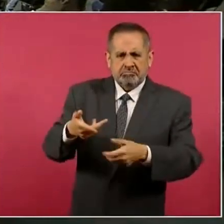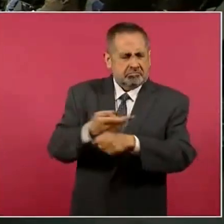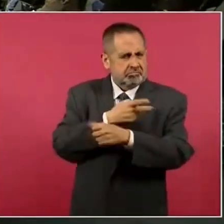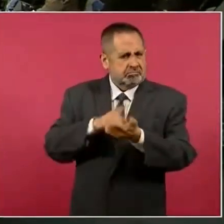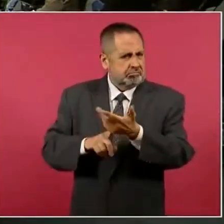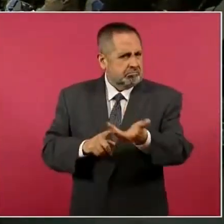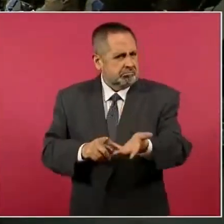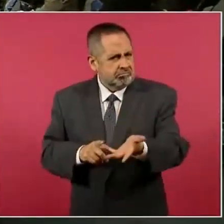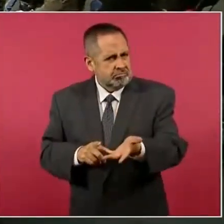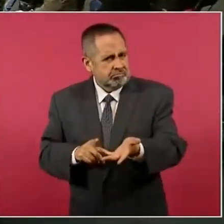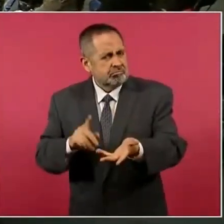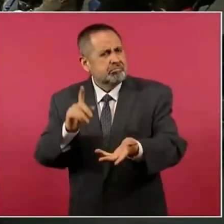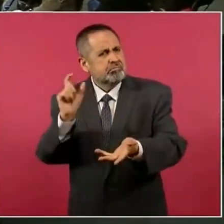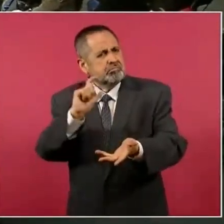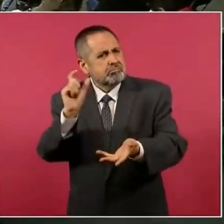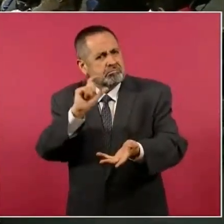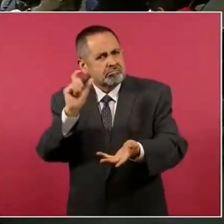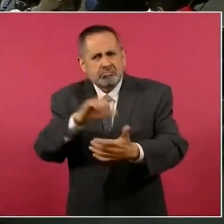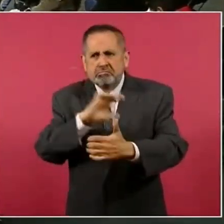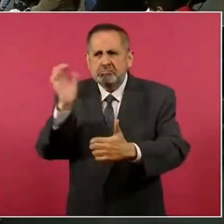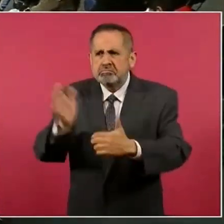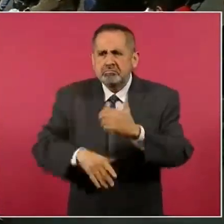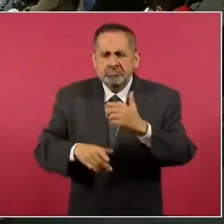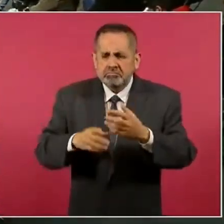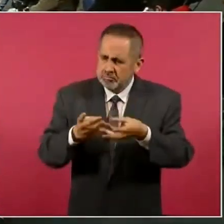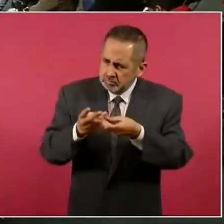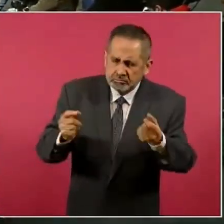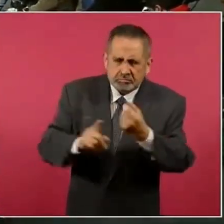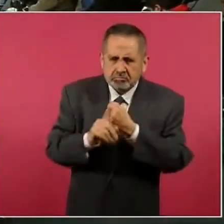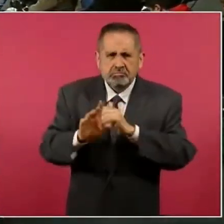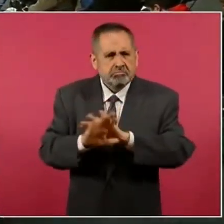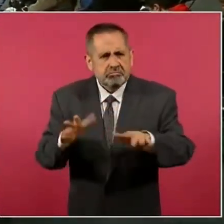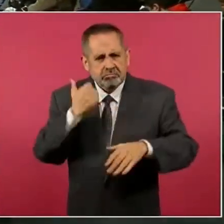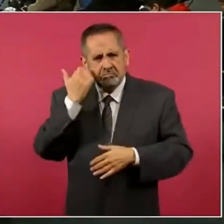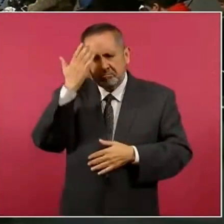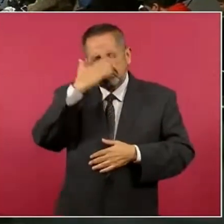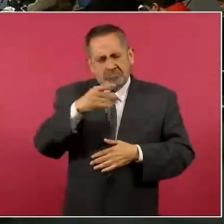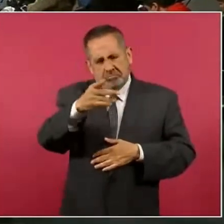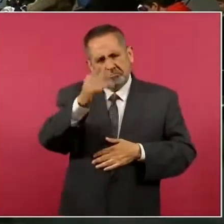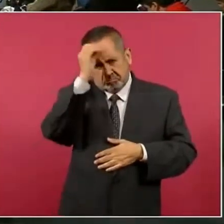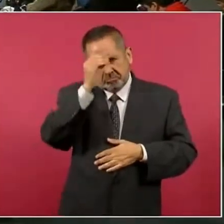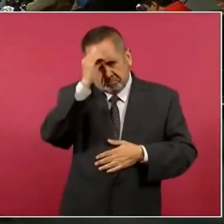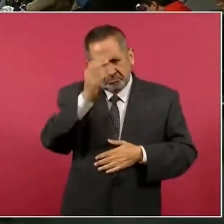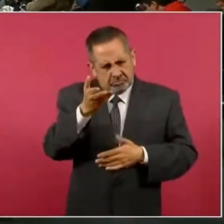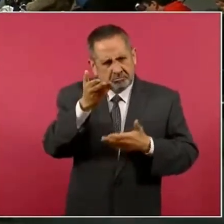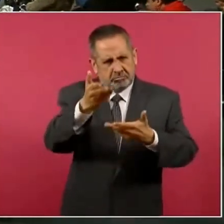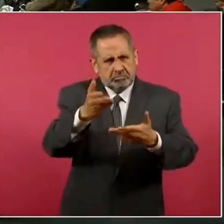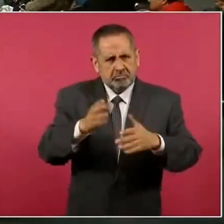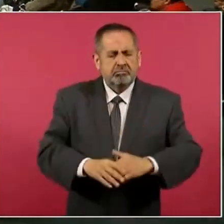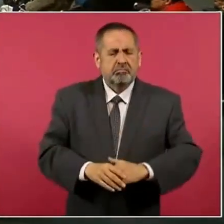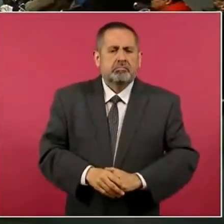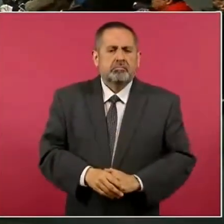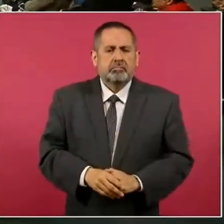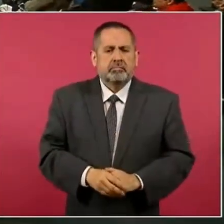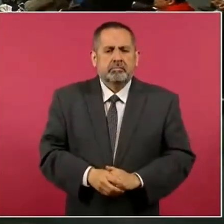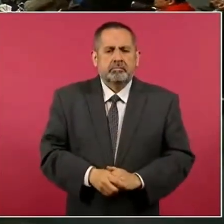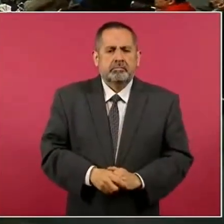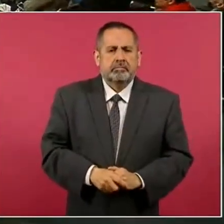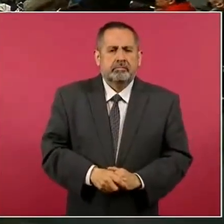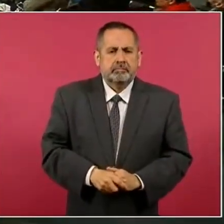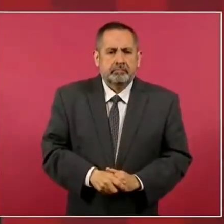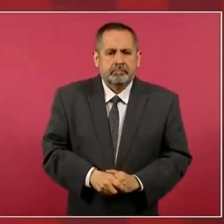no sabemos en qué va a terminar. Y me gustaría saber su posicionamiento sobre… Pues siempre